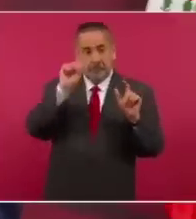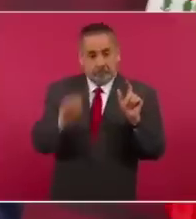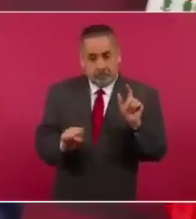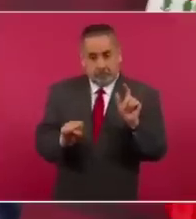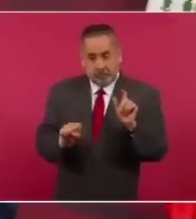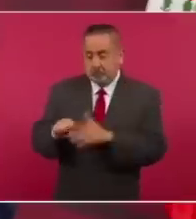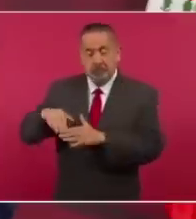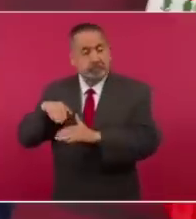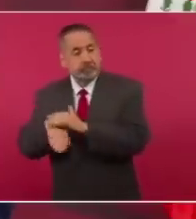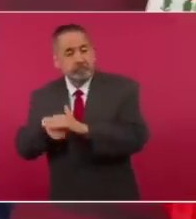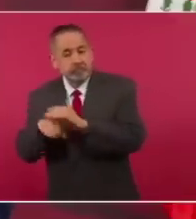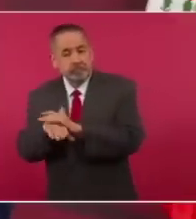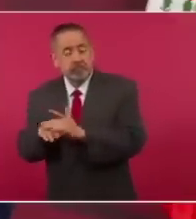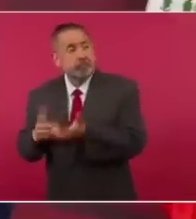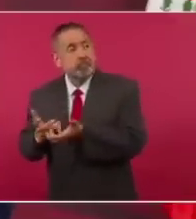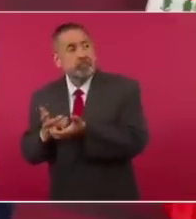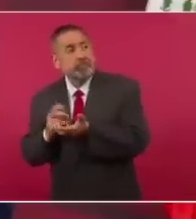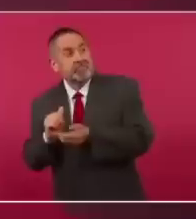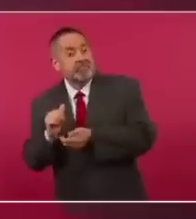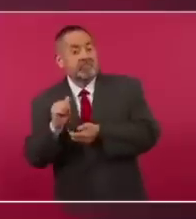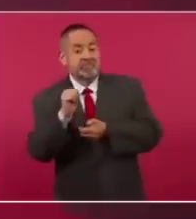el tránsito hacia el norte es muy riesgoso,